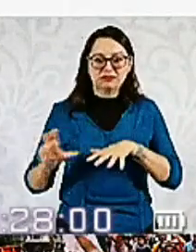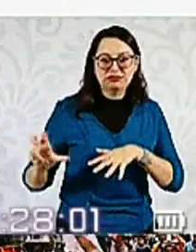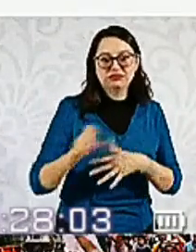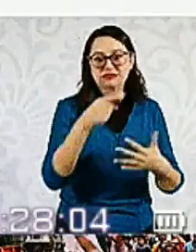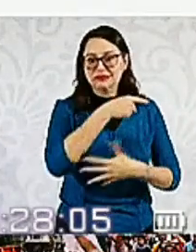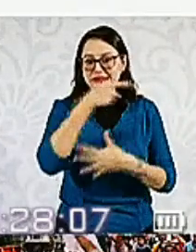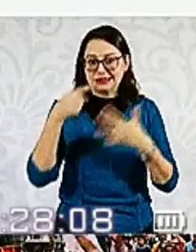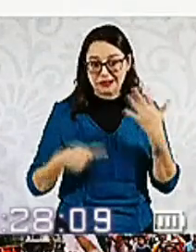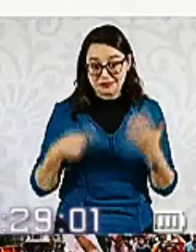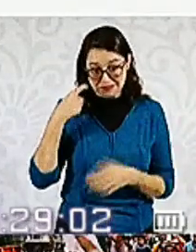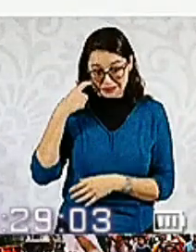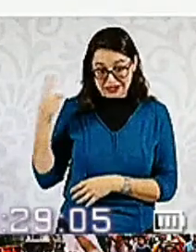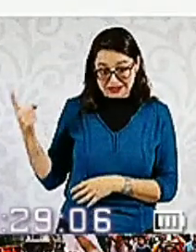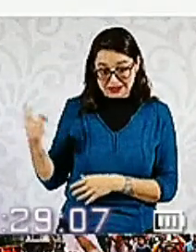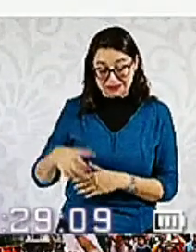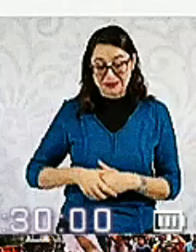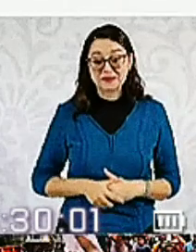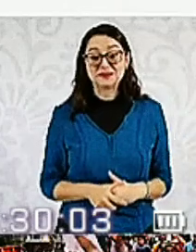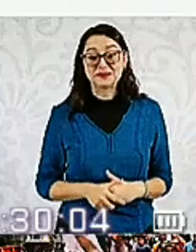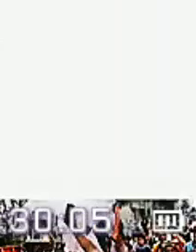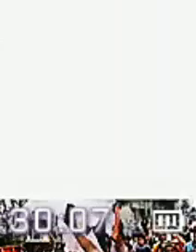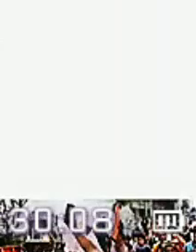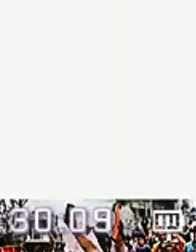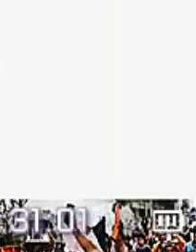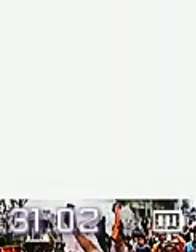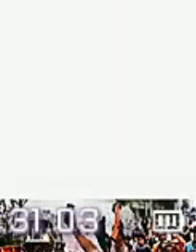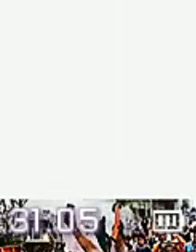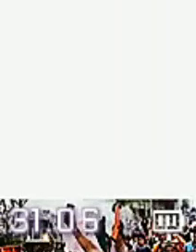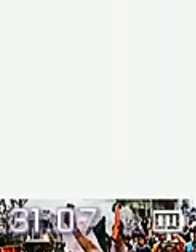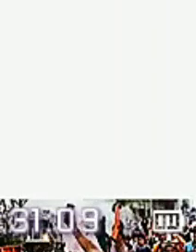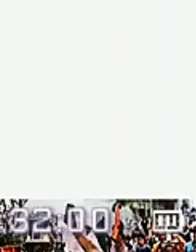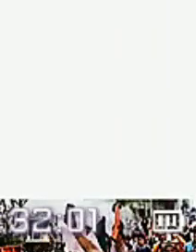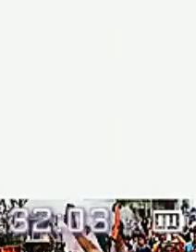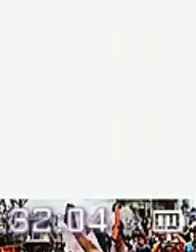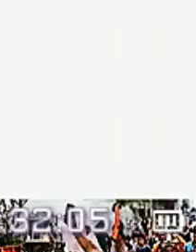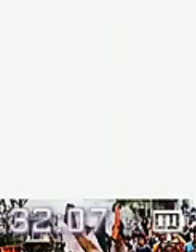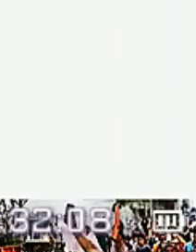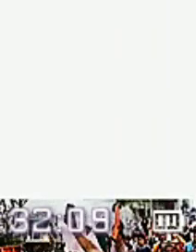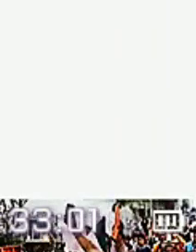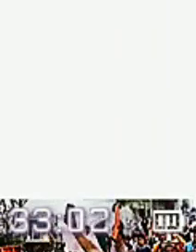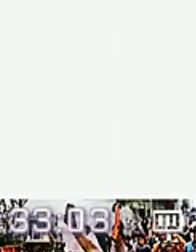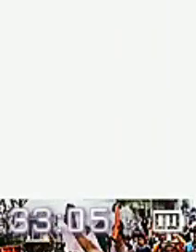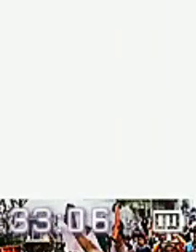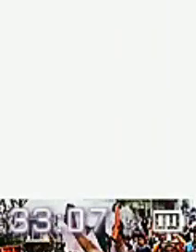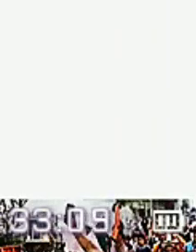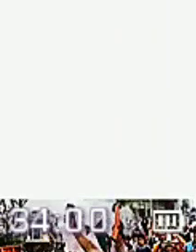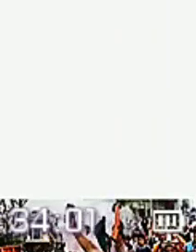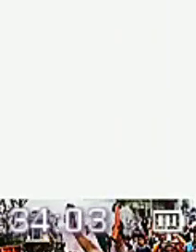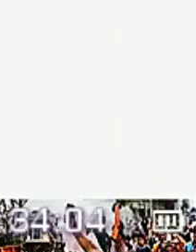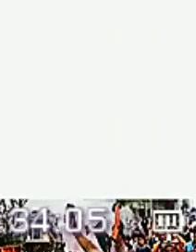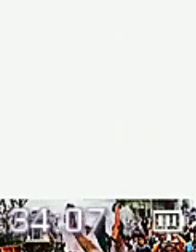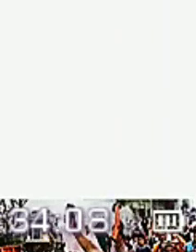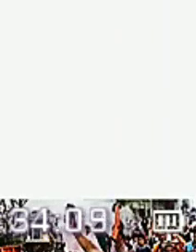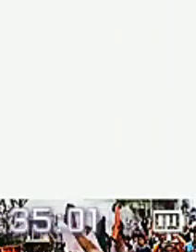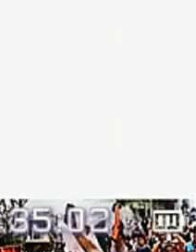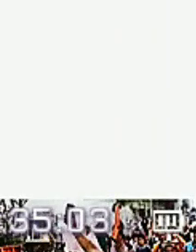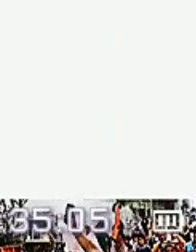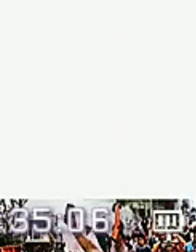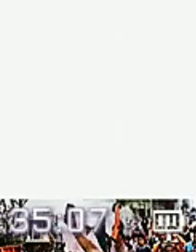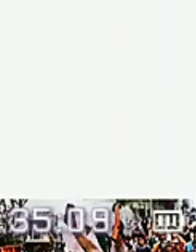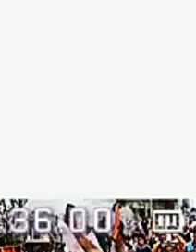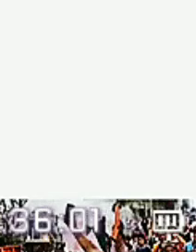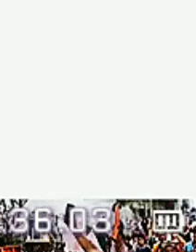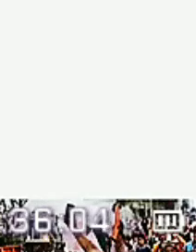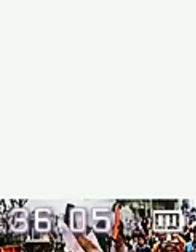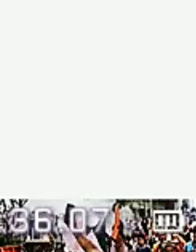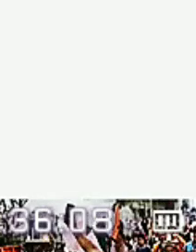gran envergadura donde participa muchísima gente. Y son muy complejos y llevan mucho tiempo y requieren muchos recursos. Entonces tenemos